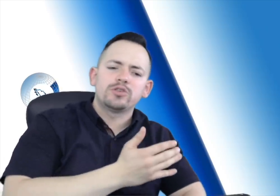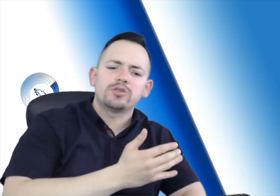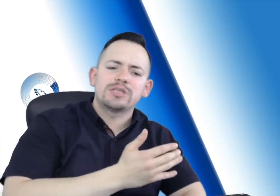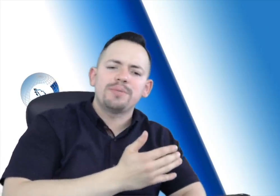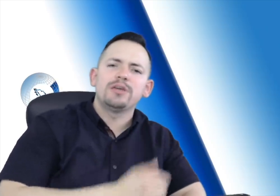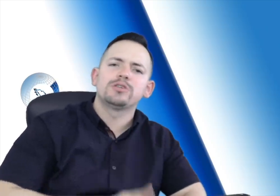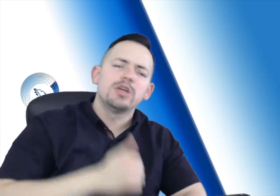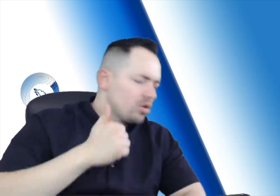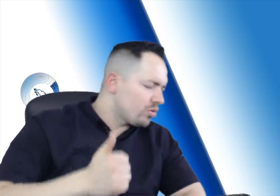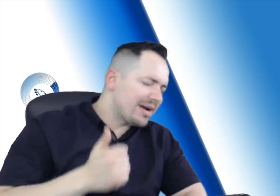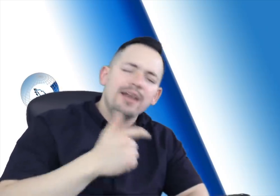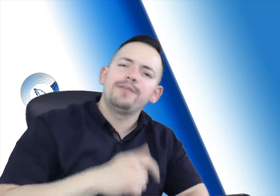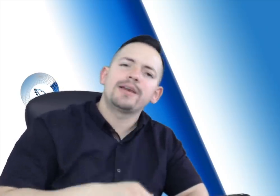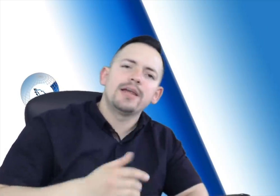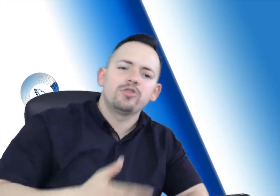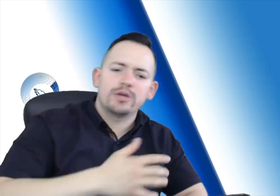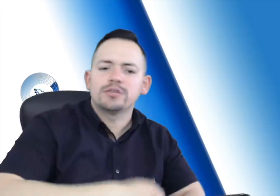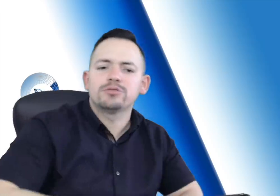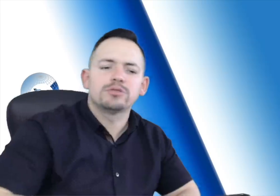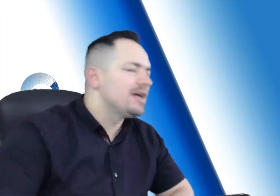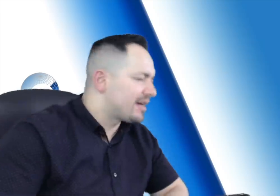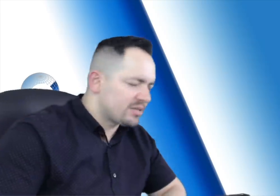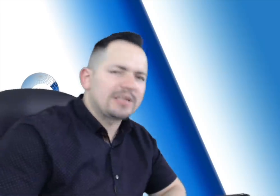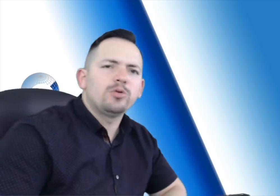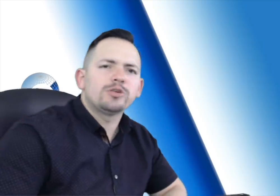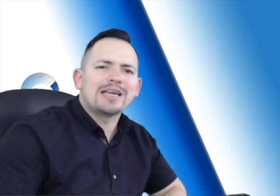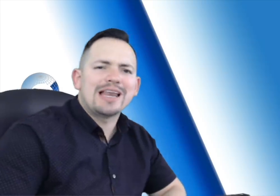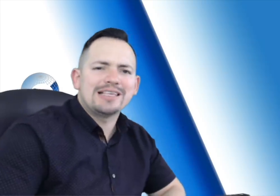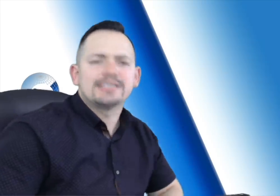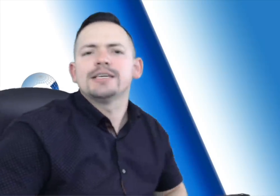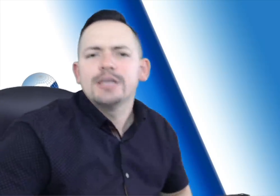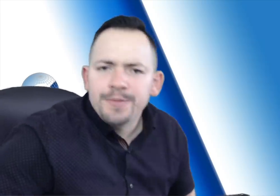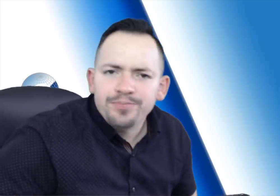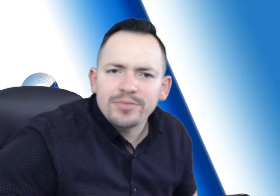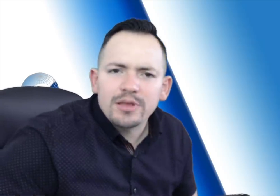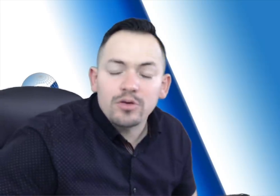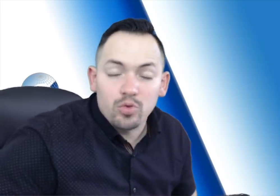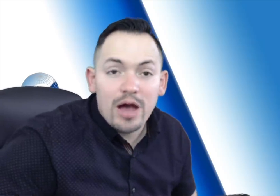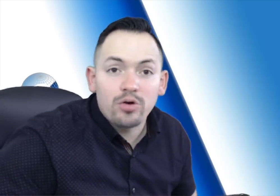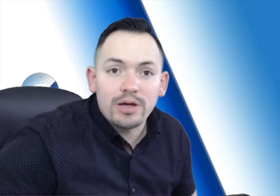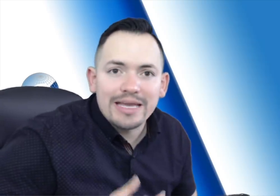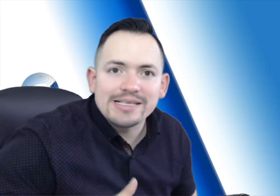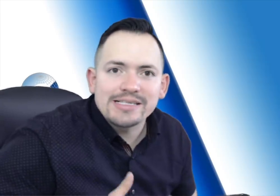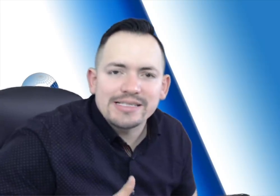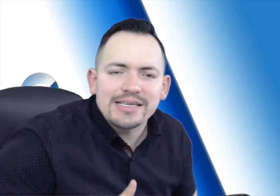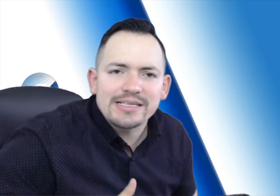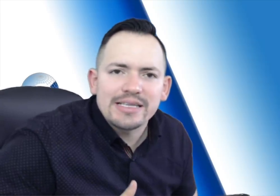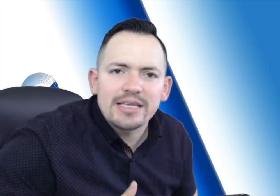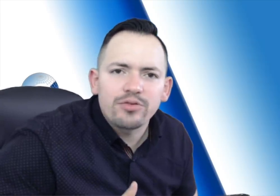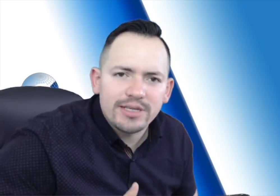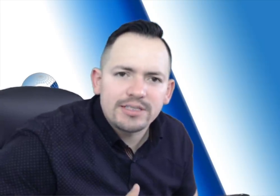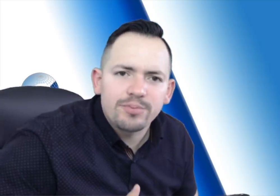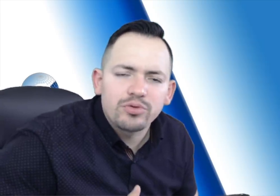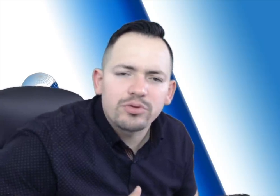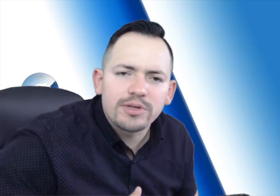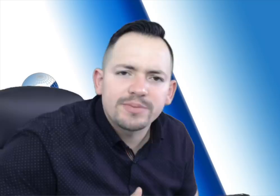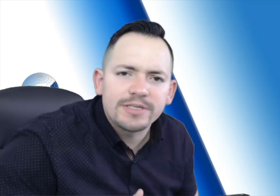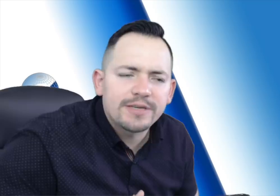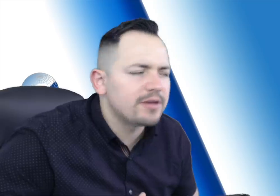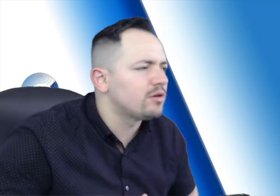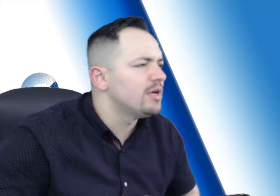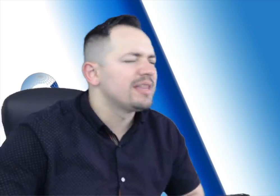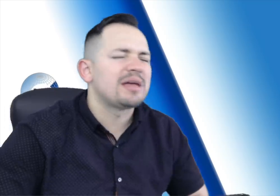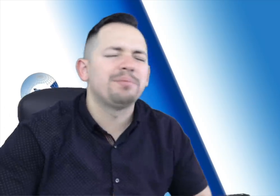algunos de los otros amigos, Juncal, Fernando, en sus respectivos análisis. En este sentido, en este punto